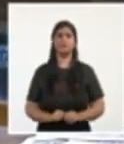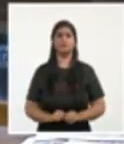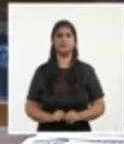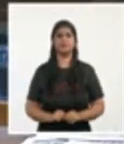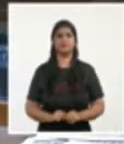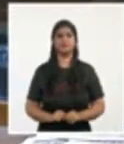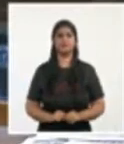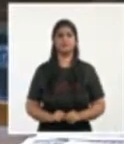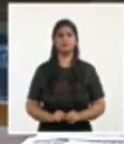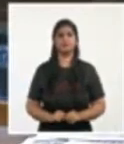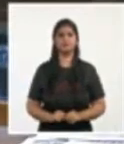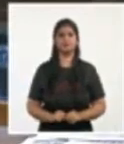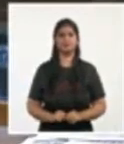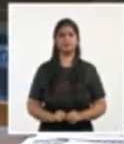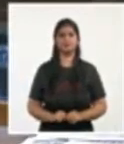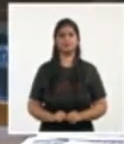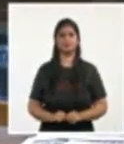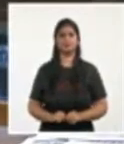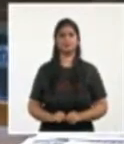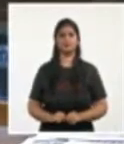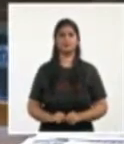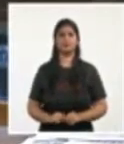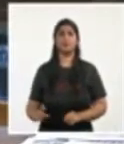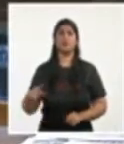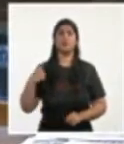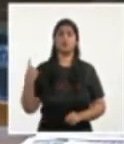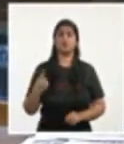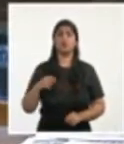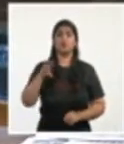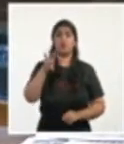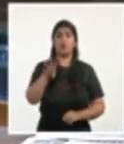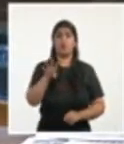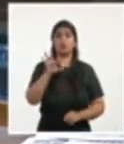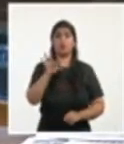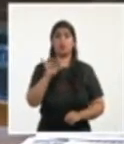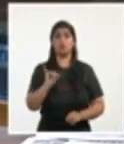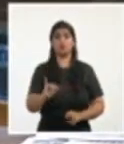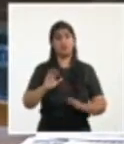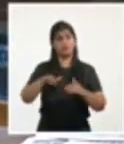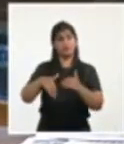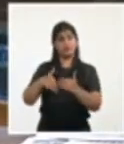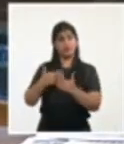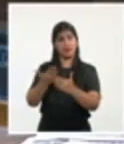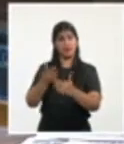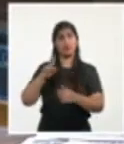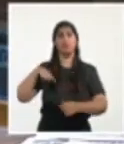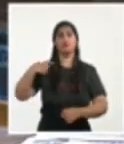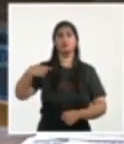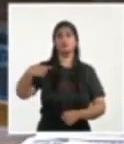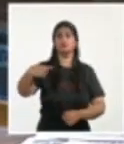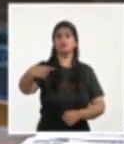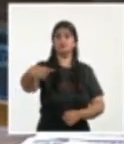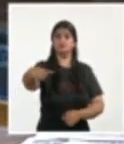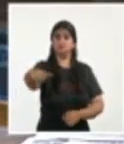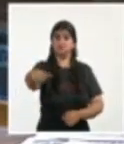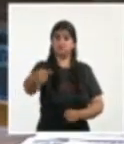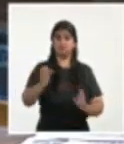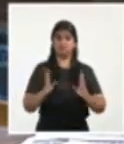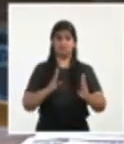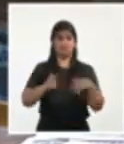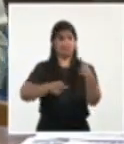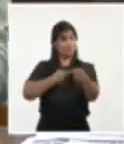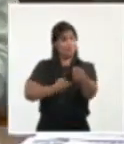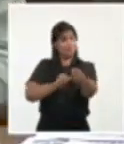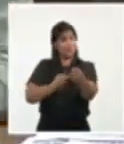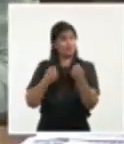Es importante, llevamos 486 días en el país en enfrentamiento a la pandemia.